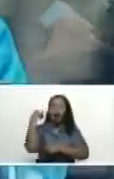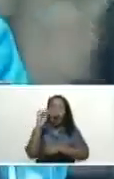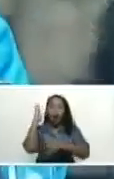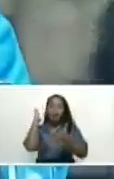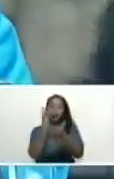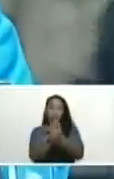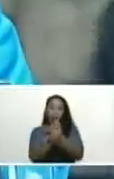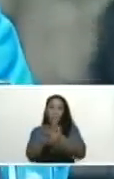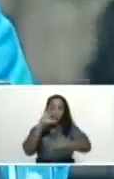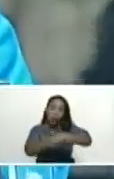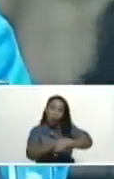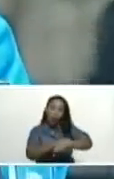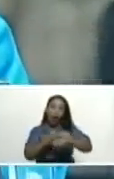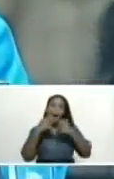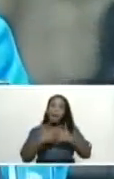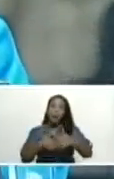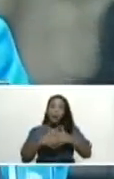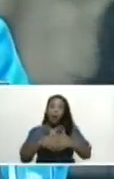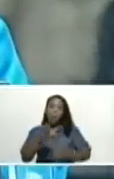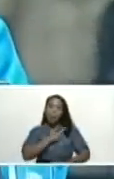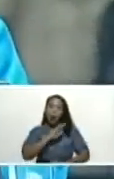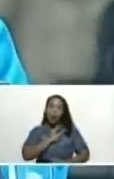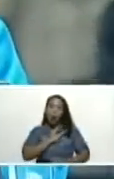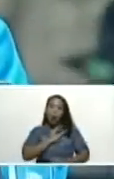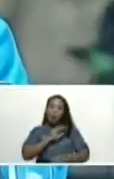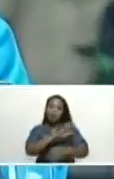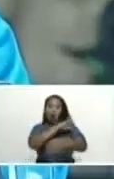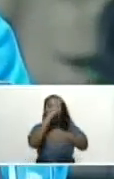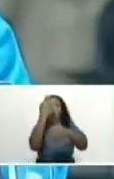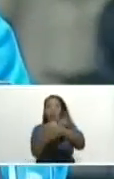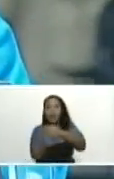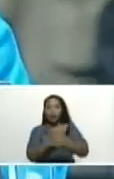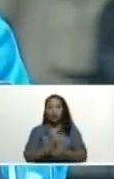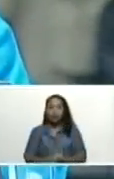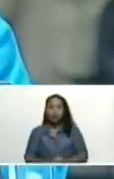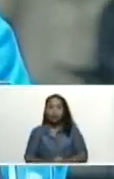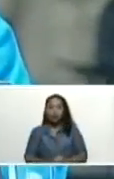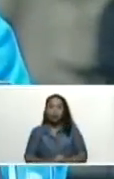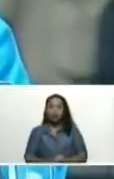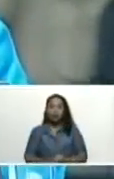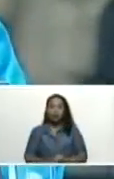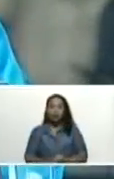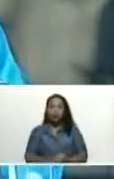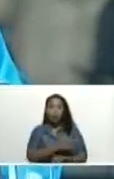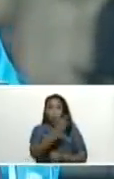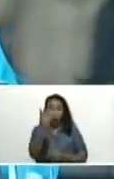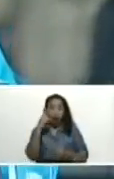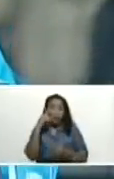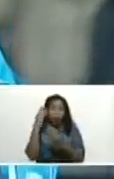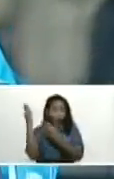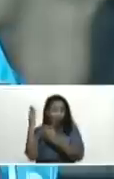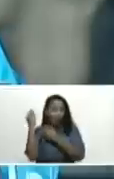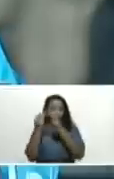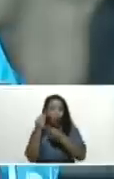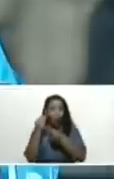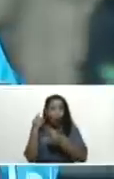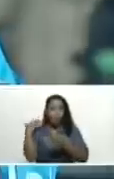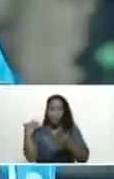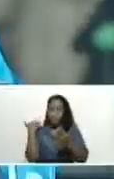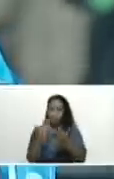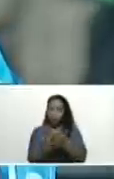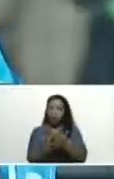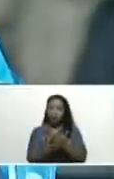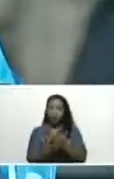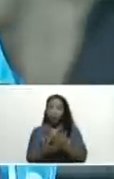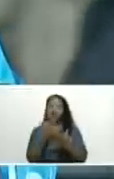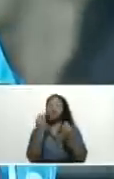de los capturados son empresarios muy poderosos. Ustedes lo van a ir conociendo en el transcurso de los días.